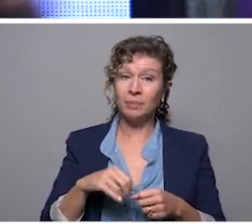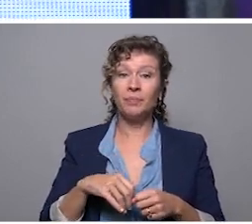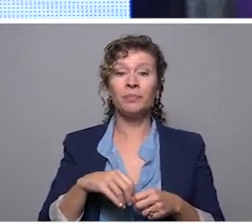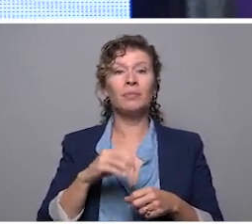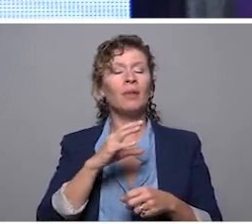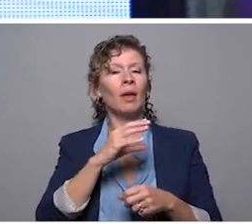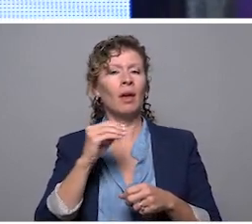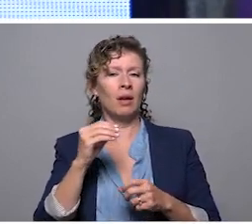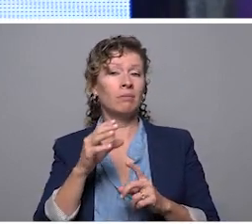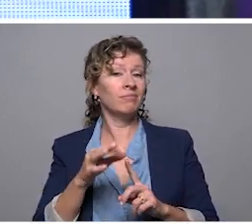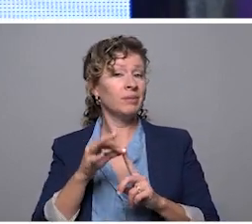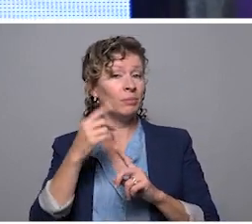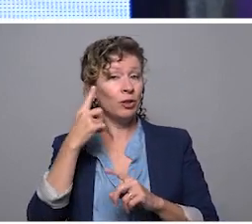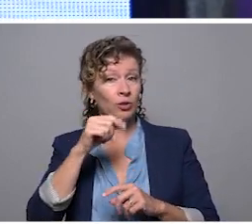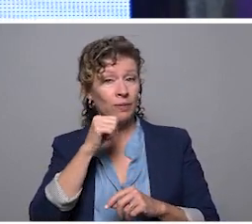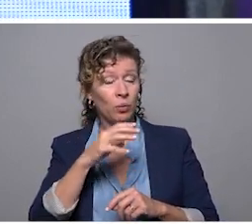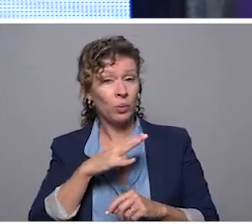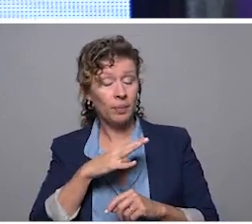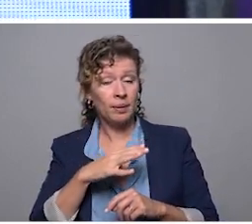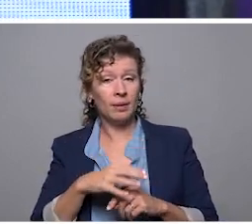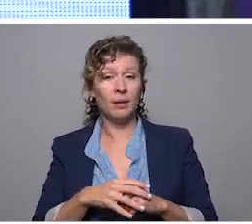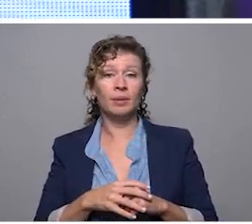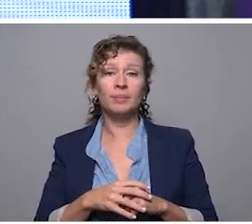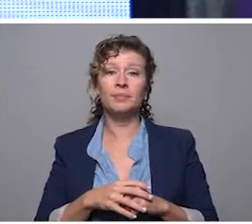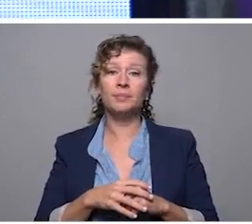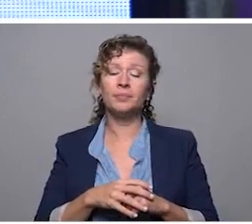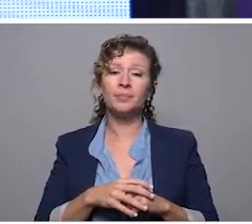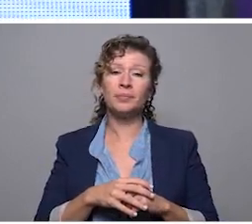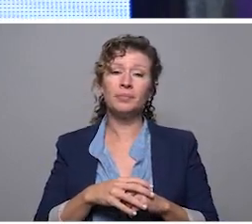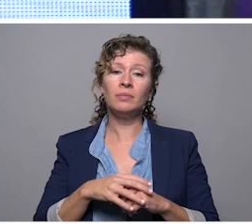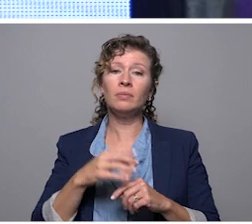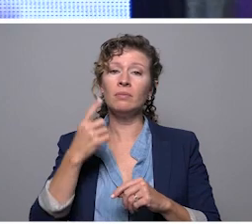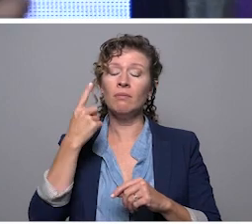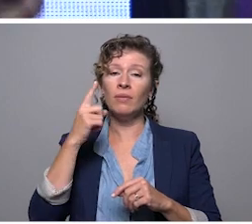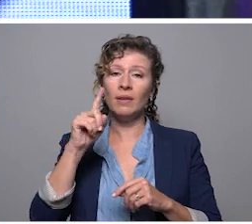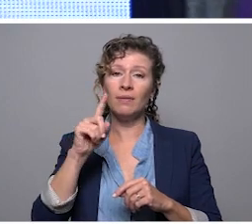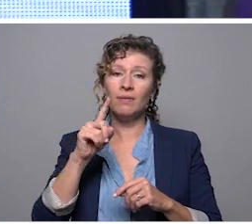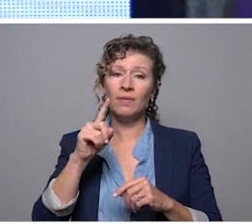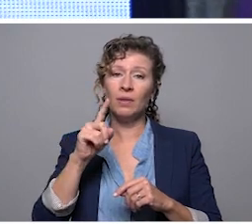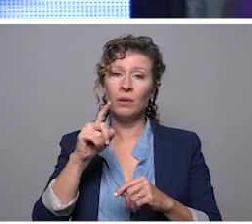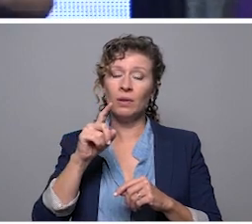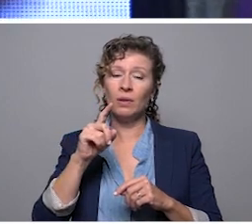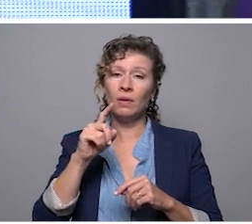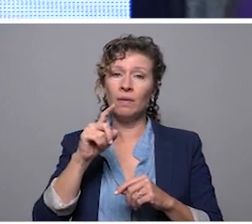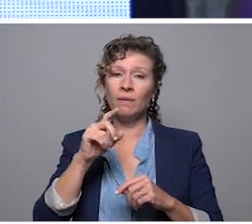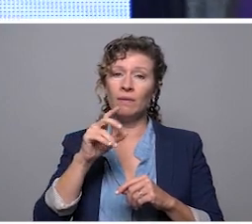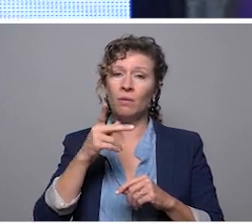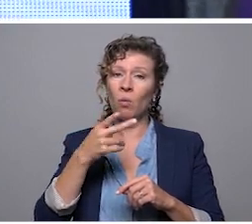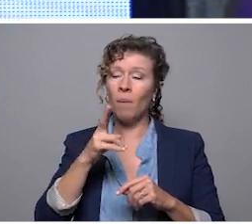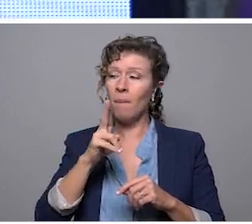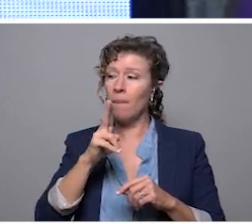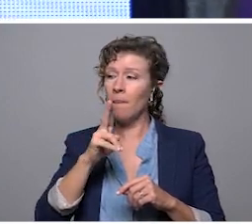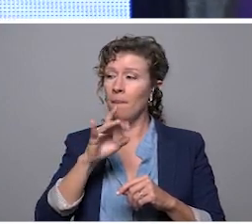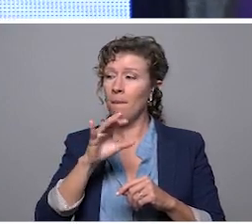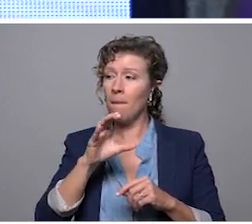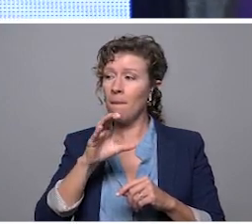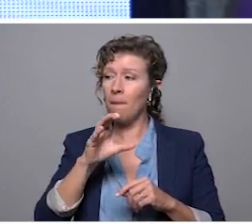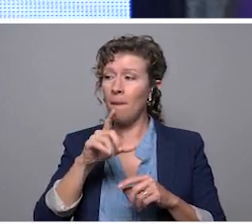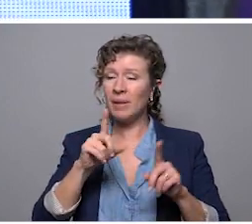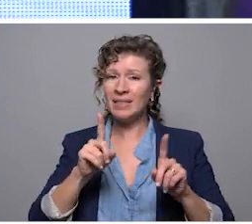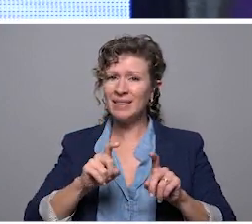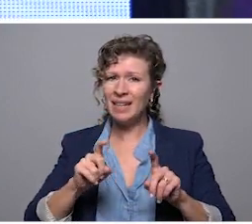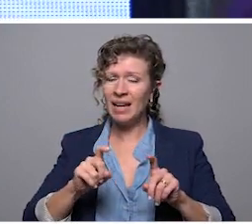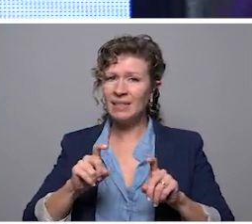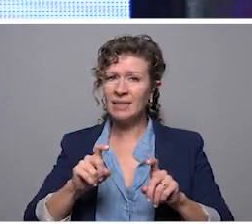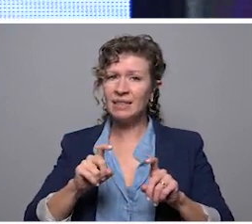para las mujeres ya los exámenes digamos de papa nicolao y todo eso o sea lo dan otra otros este digamos